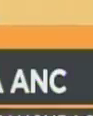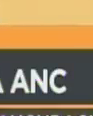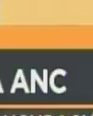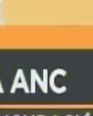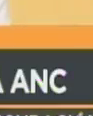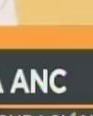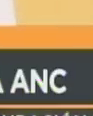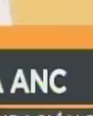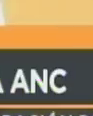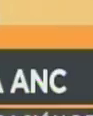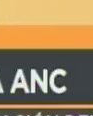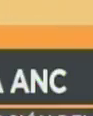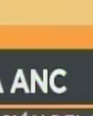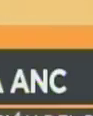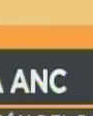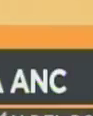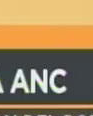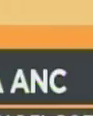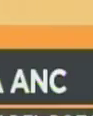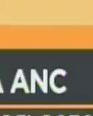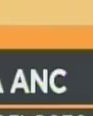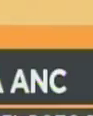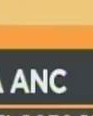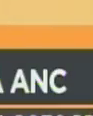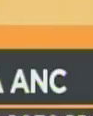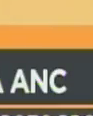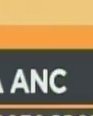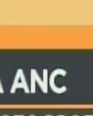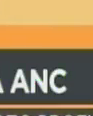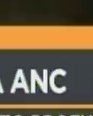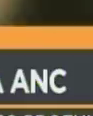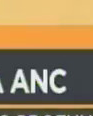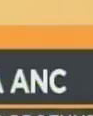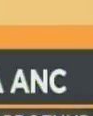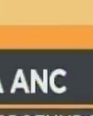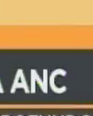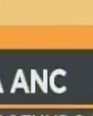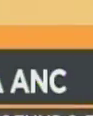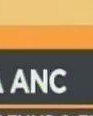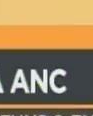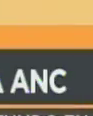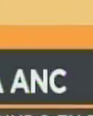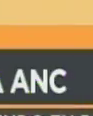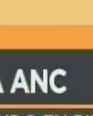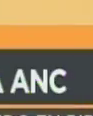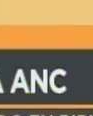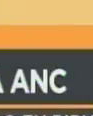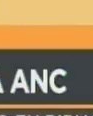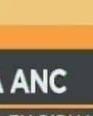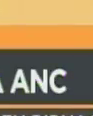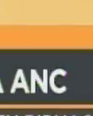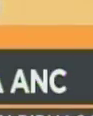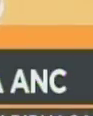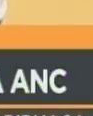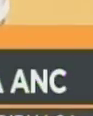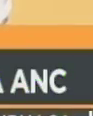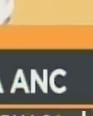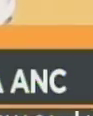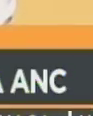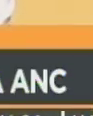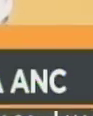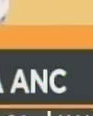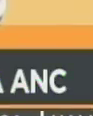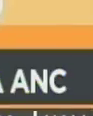políticas fundamentales y además el papel que esta generación, la generación de oro, la generación Chávez, tiene en esta